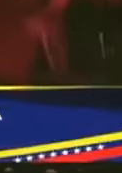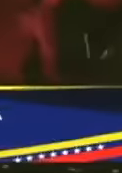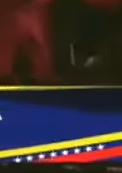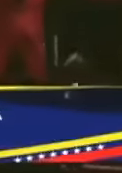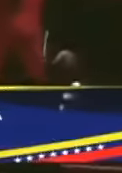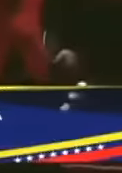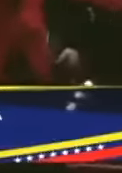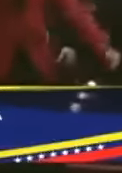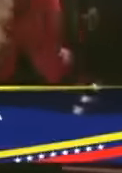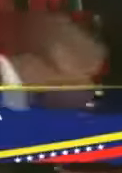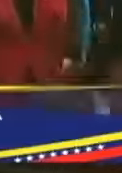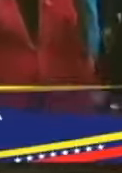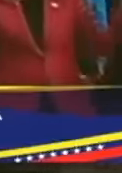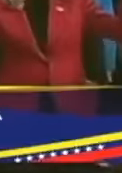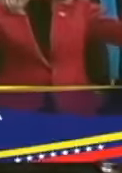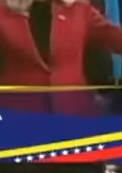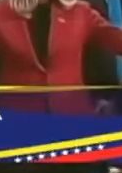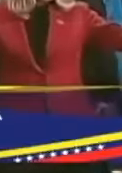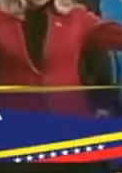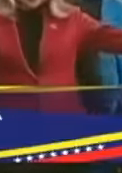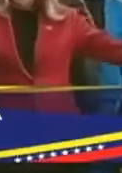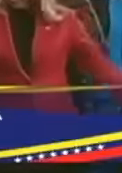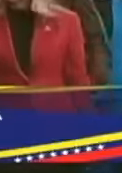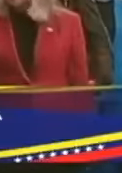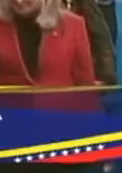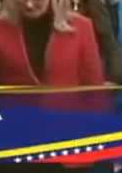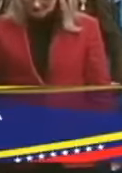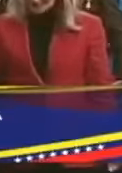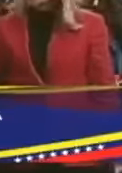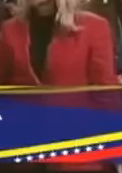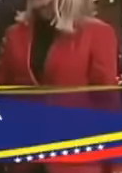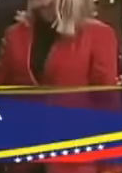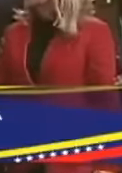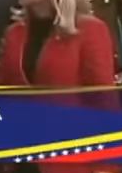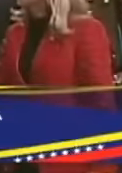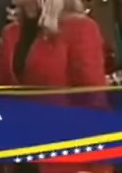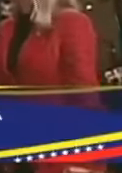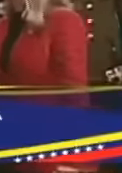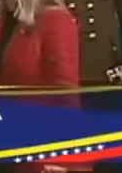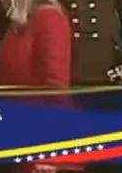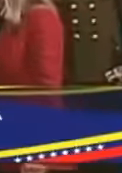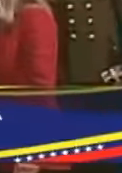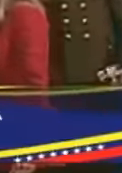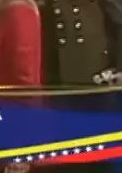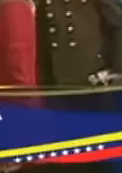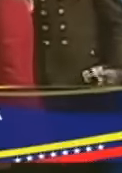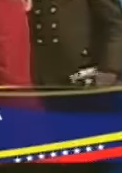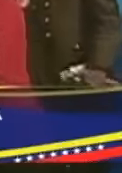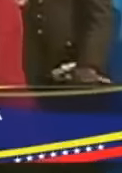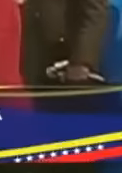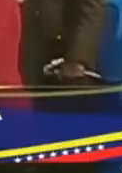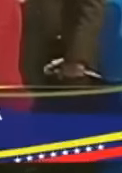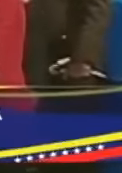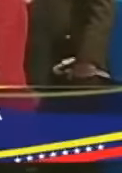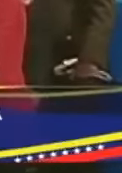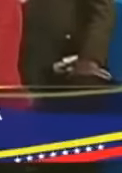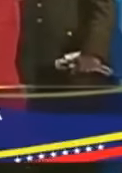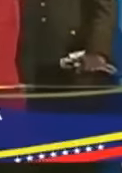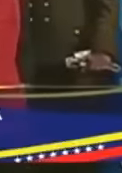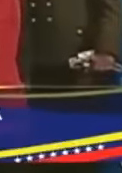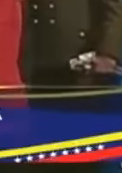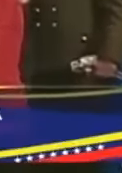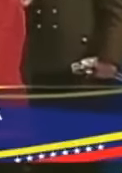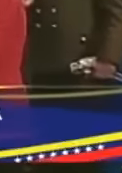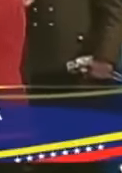sectores del país en una misma causa. En horas de la mañana el presidente, a través de su cuenta en Twitter,